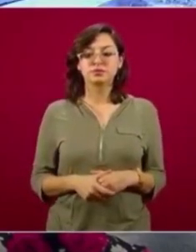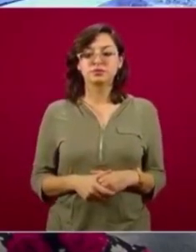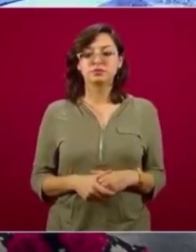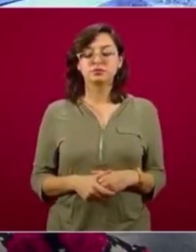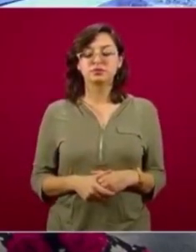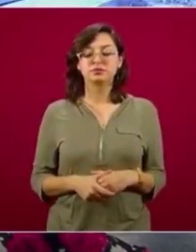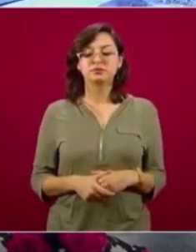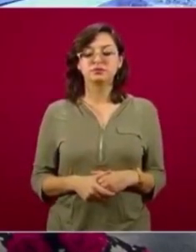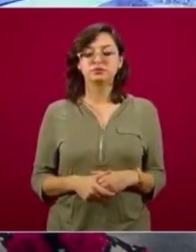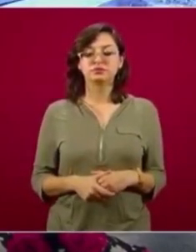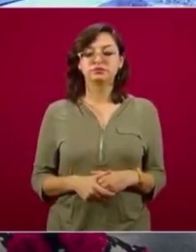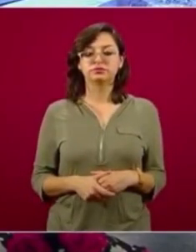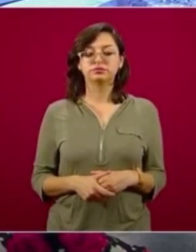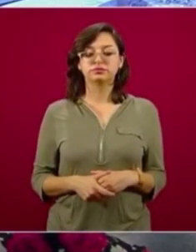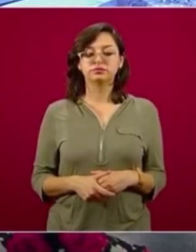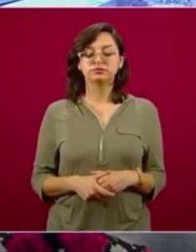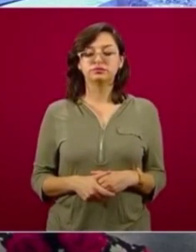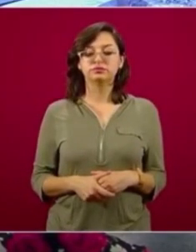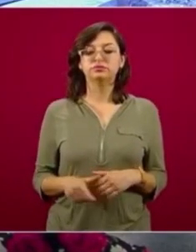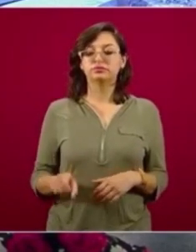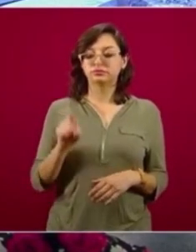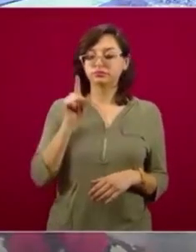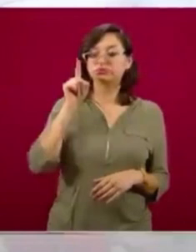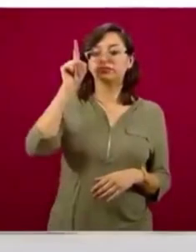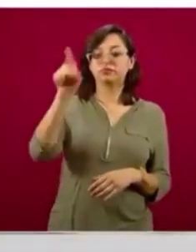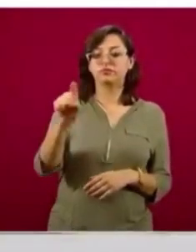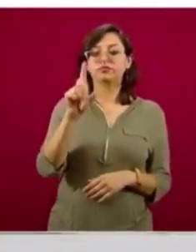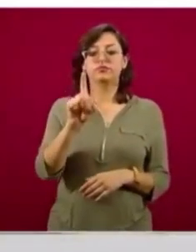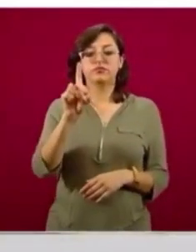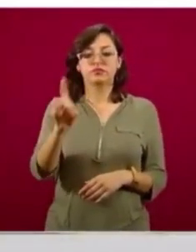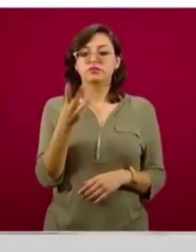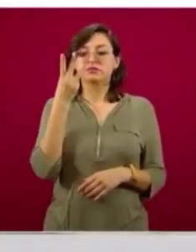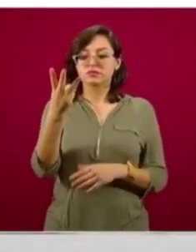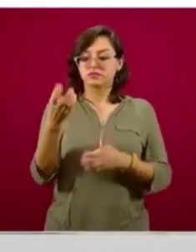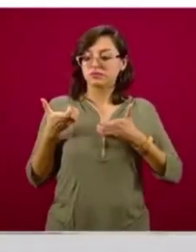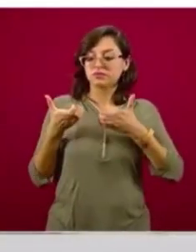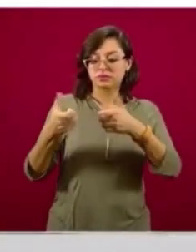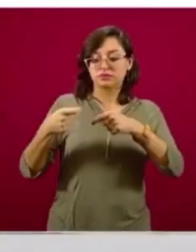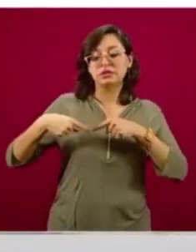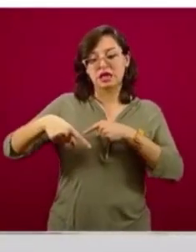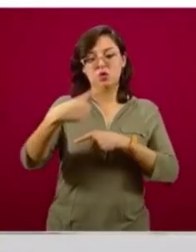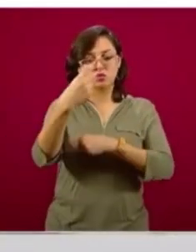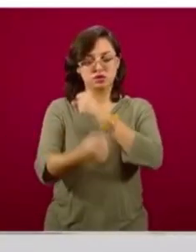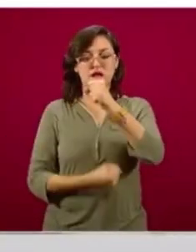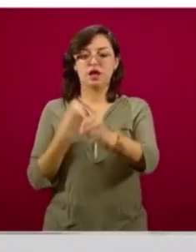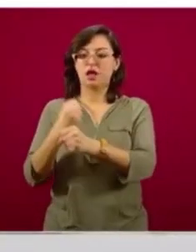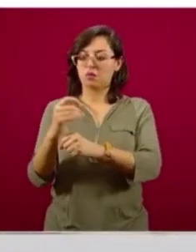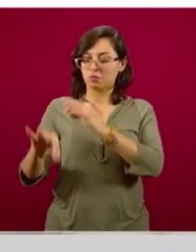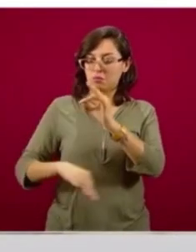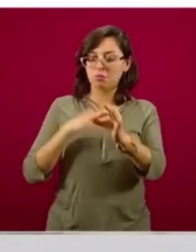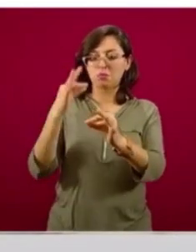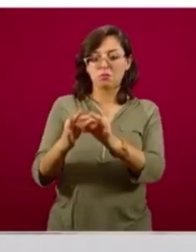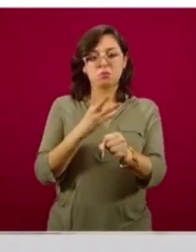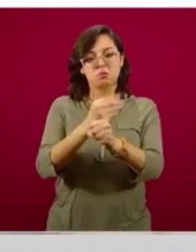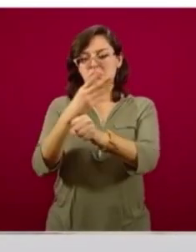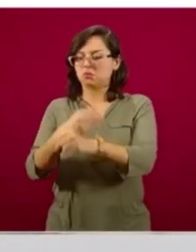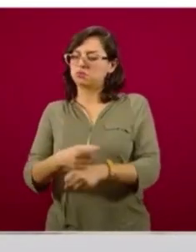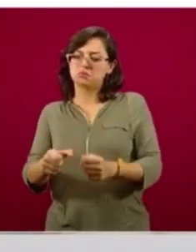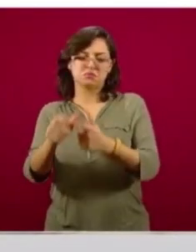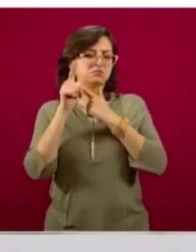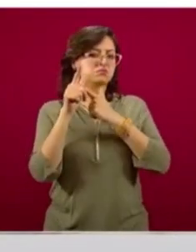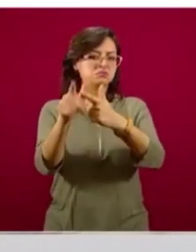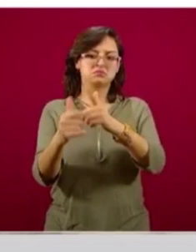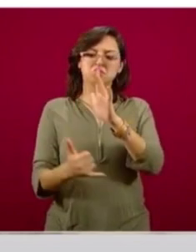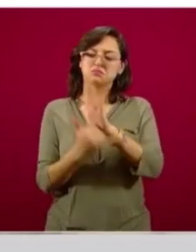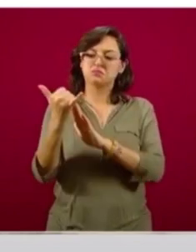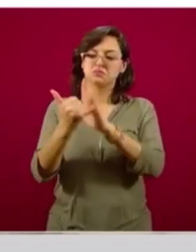pretendemos concluir 33 caminos este año y continuar con el resto. O sea, los convenios